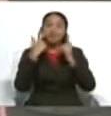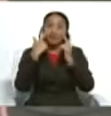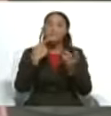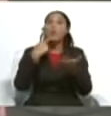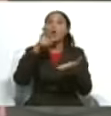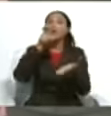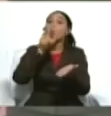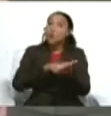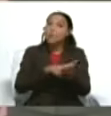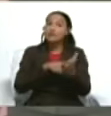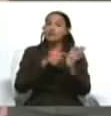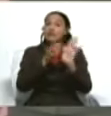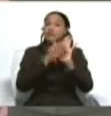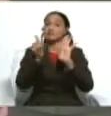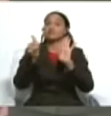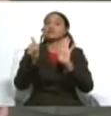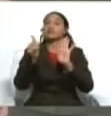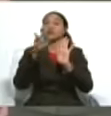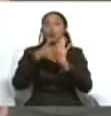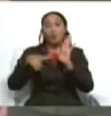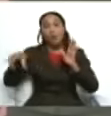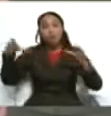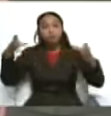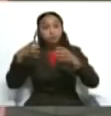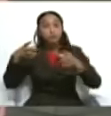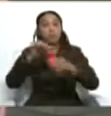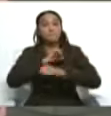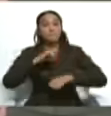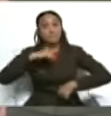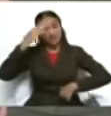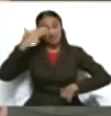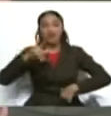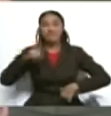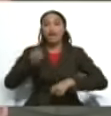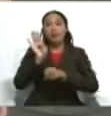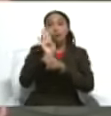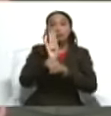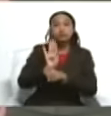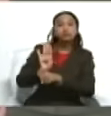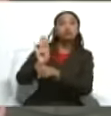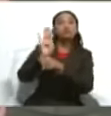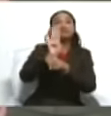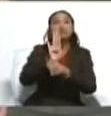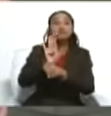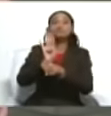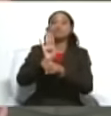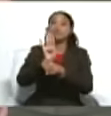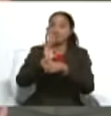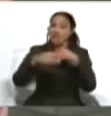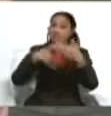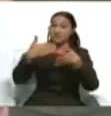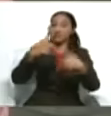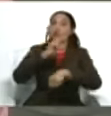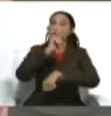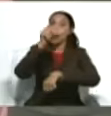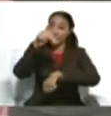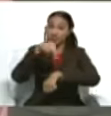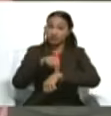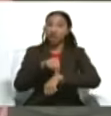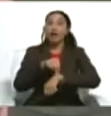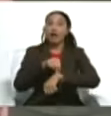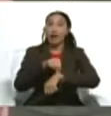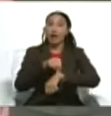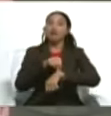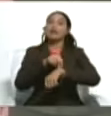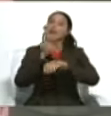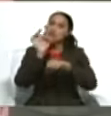La defensa militar, la participación en el desarrollo nacional y en el mantenimiento del